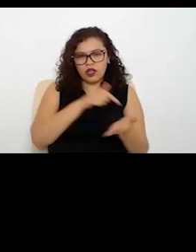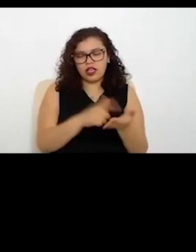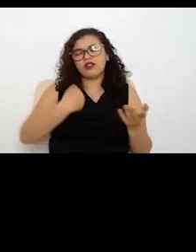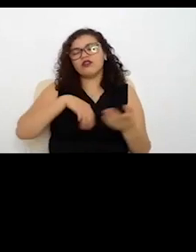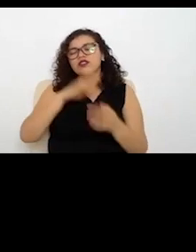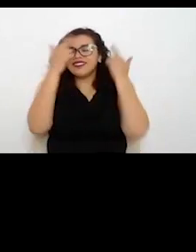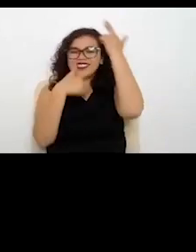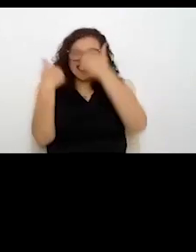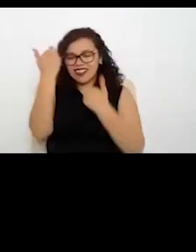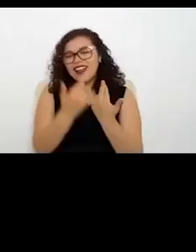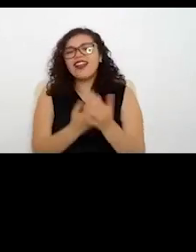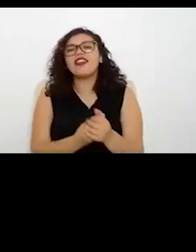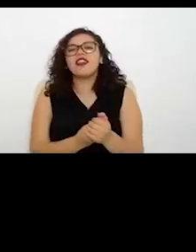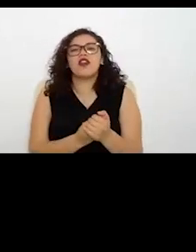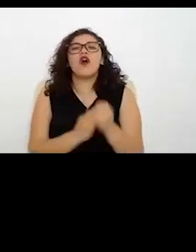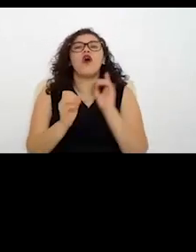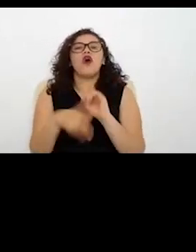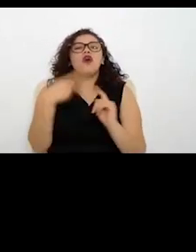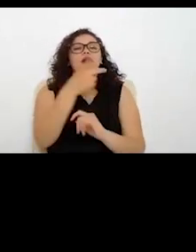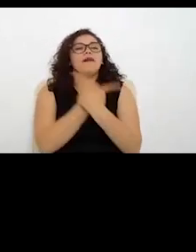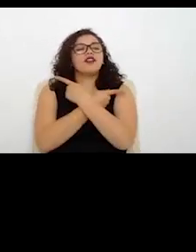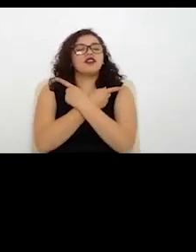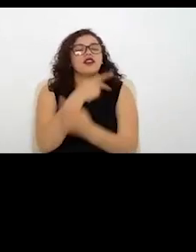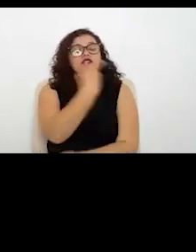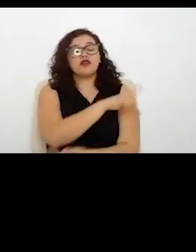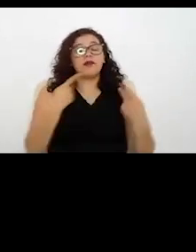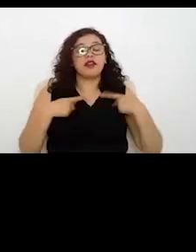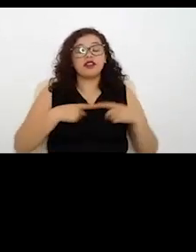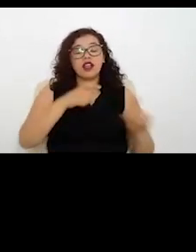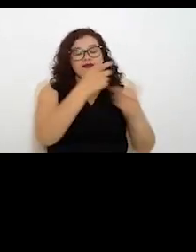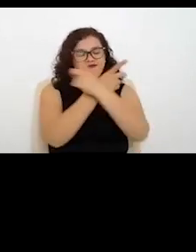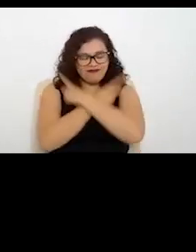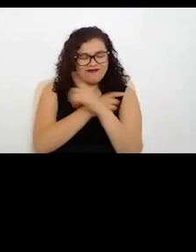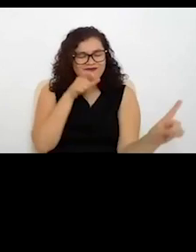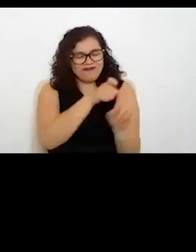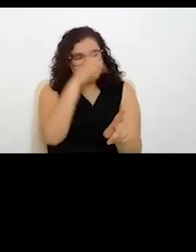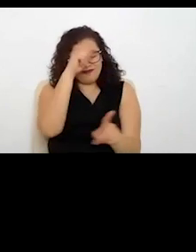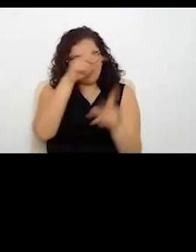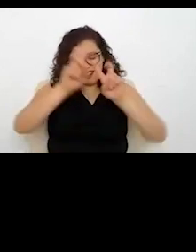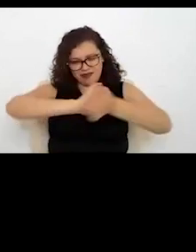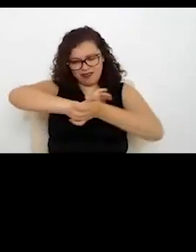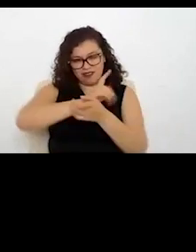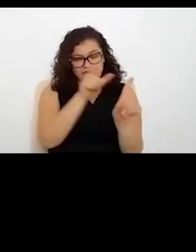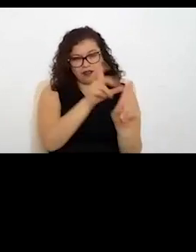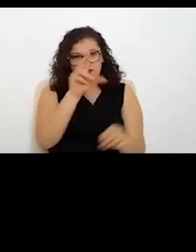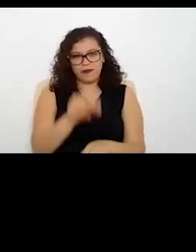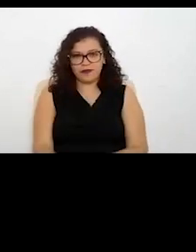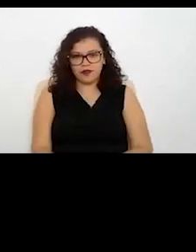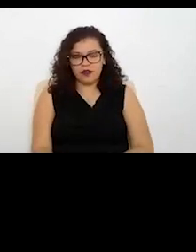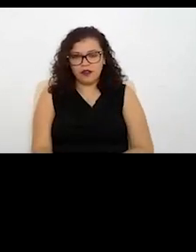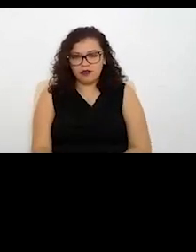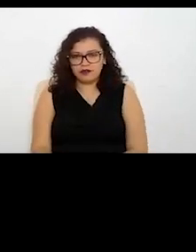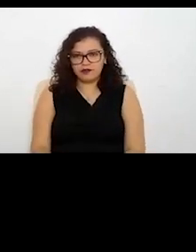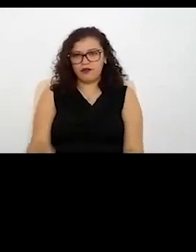previendo y protegiendo la dignidad de las personas que están siendo vulneradas en materias de discriminación. Como ya les había